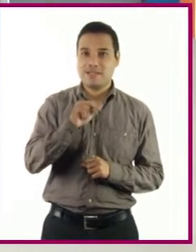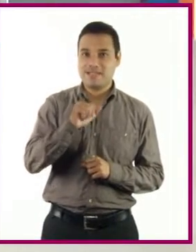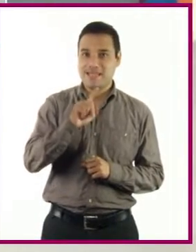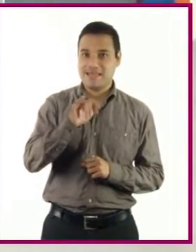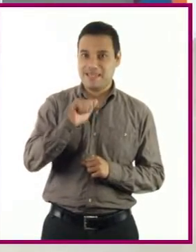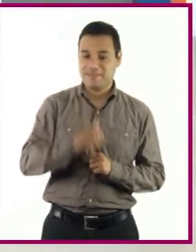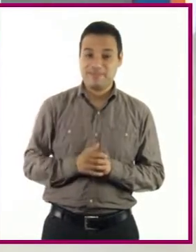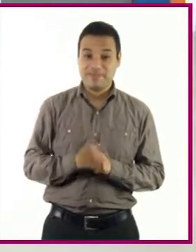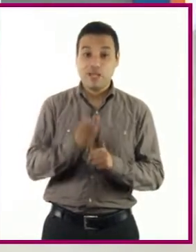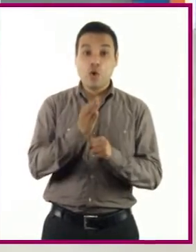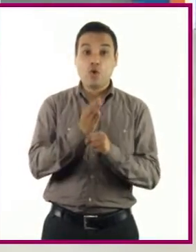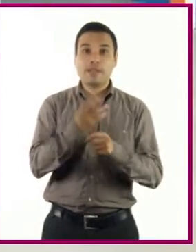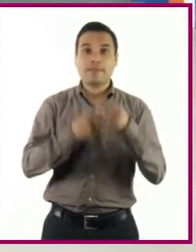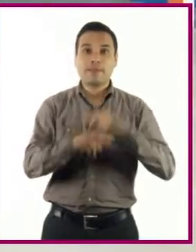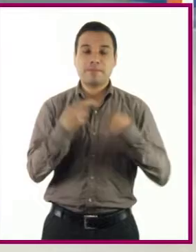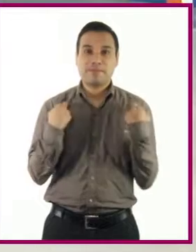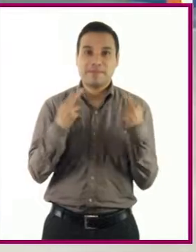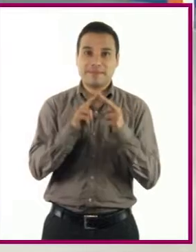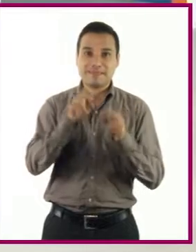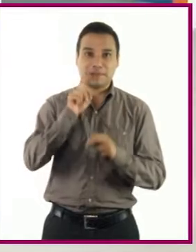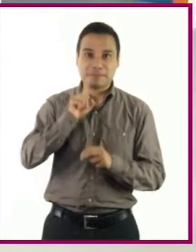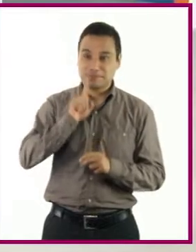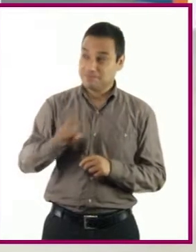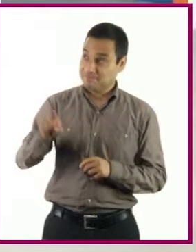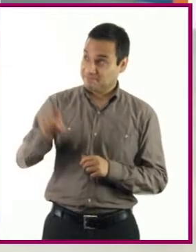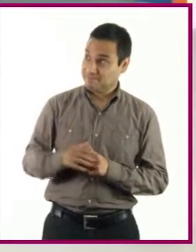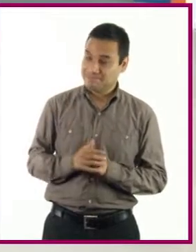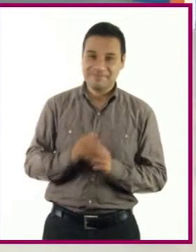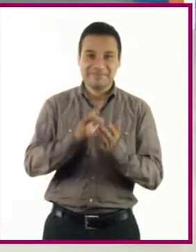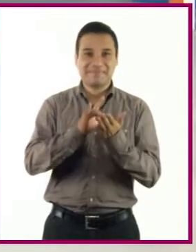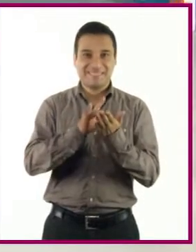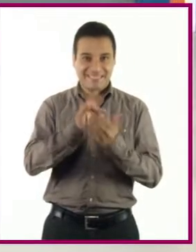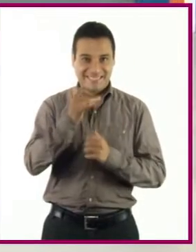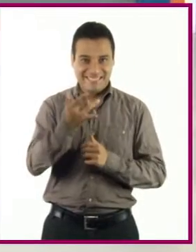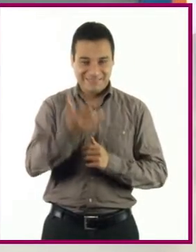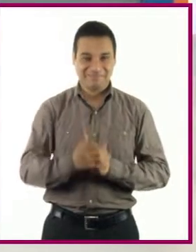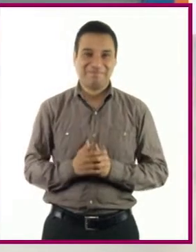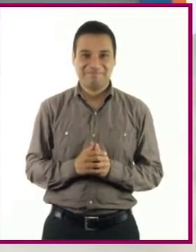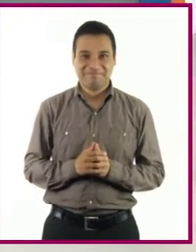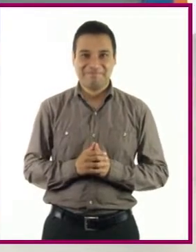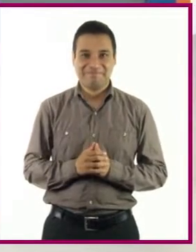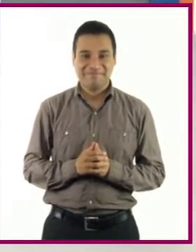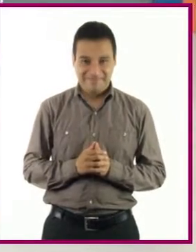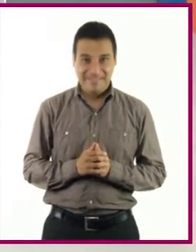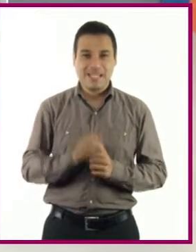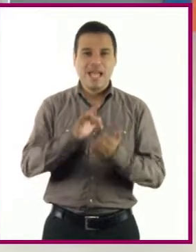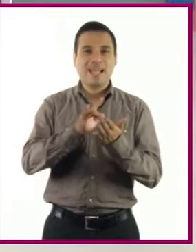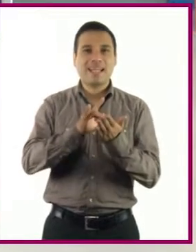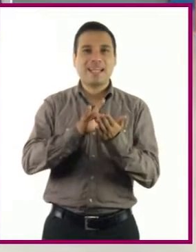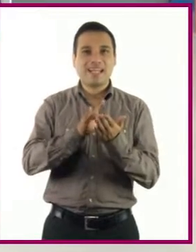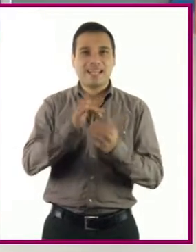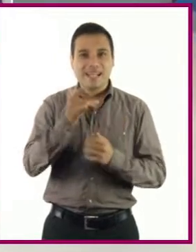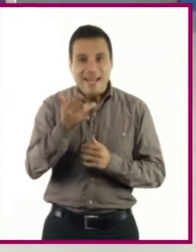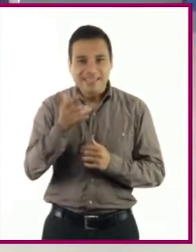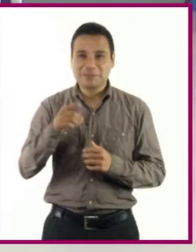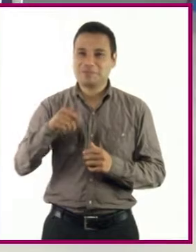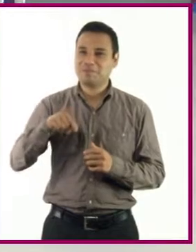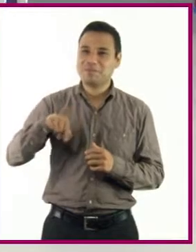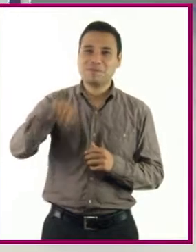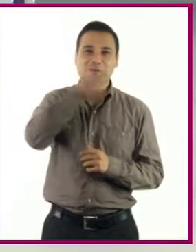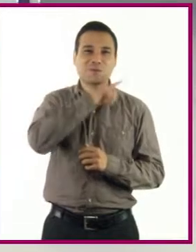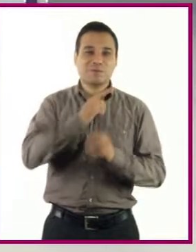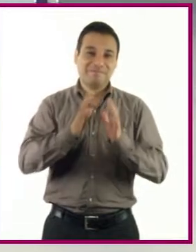maestra Lourdes de Santos. ¡Bienvenida, maestra! Muchas gracias, Nadia, y gracias también a todas y todos ustedes